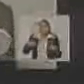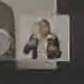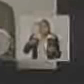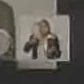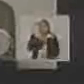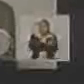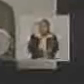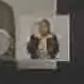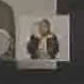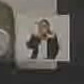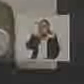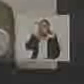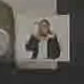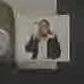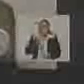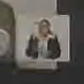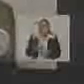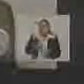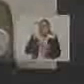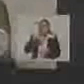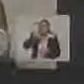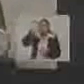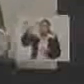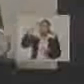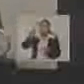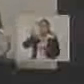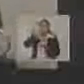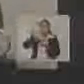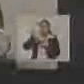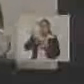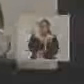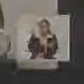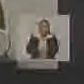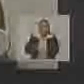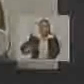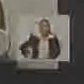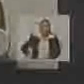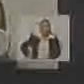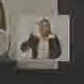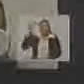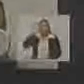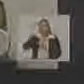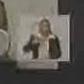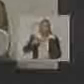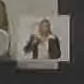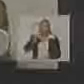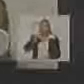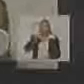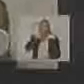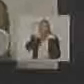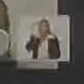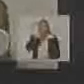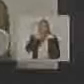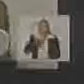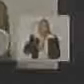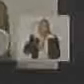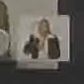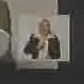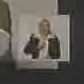contra los atropellos del gobierno central del Distrito Federal. No toleraré que se queden pasivos